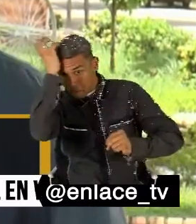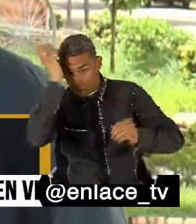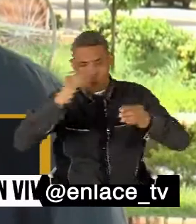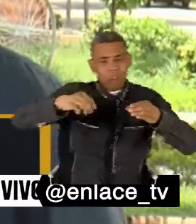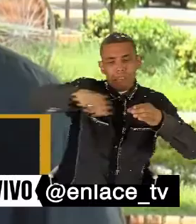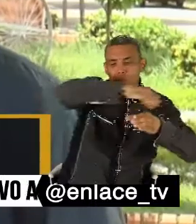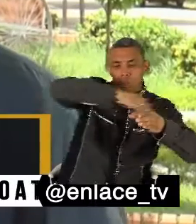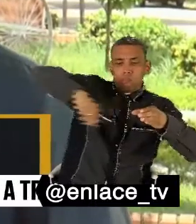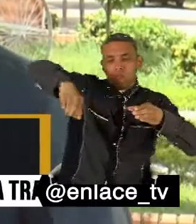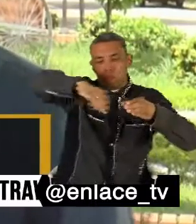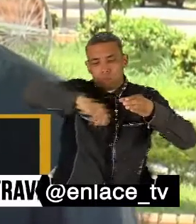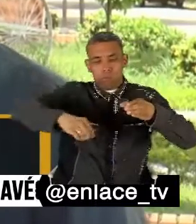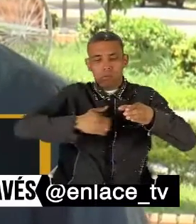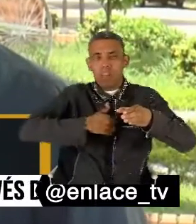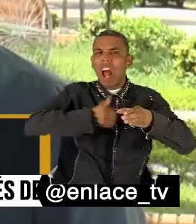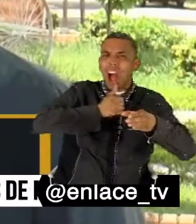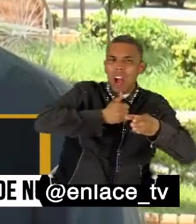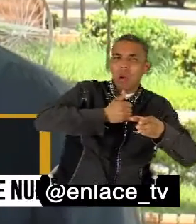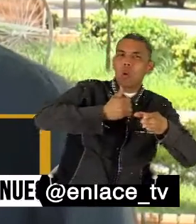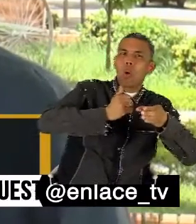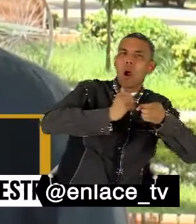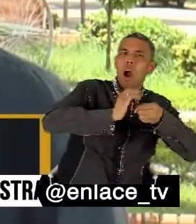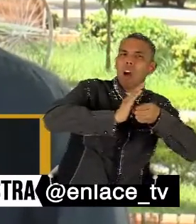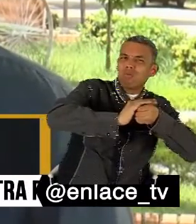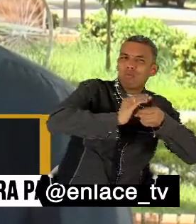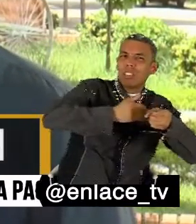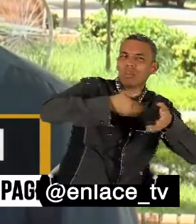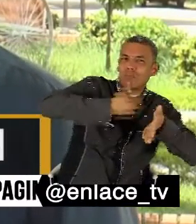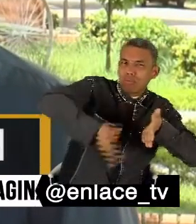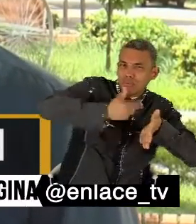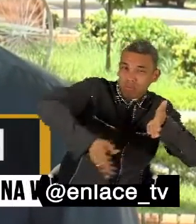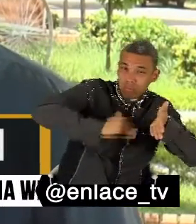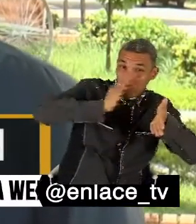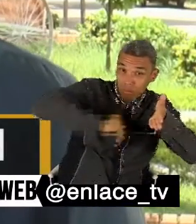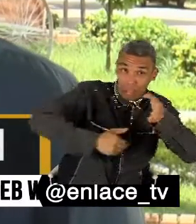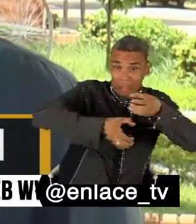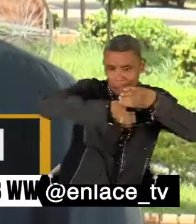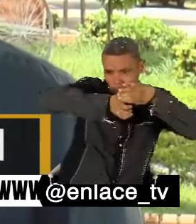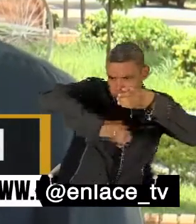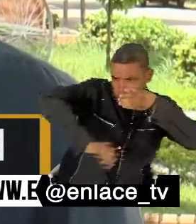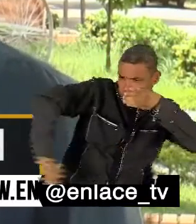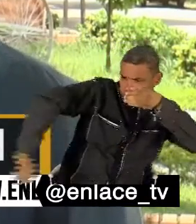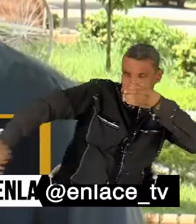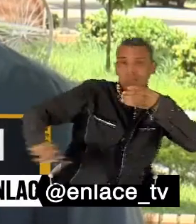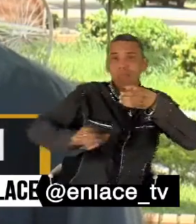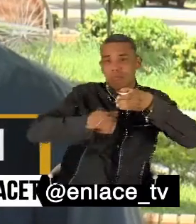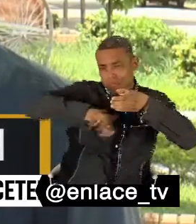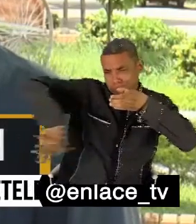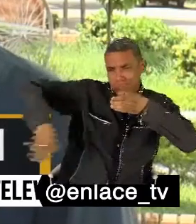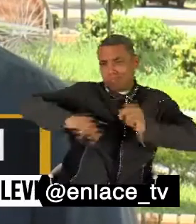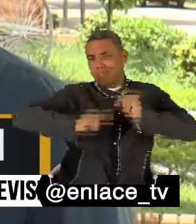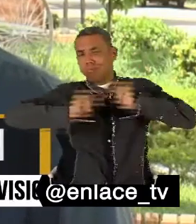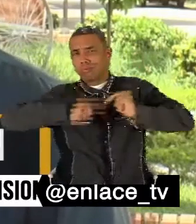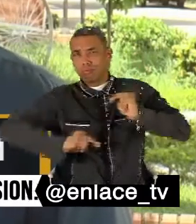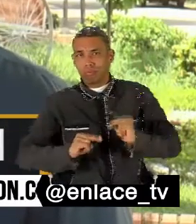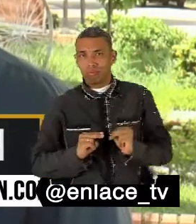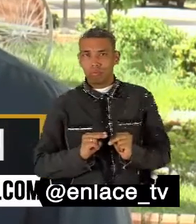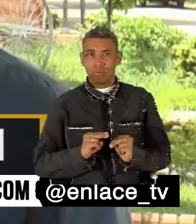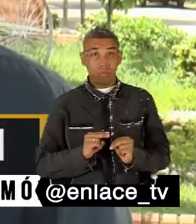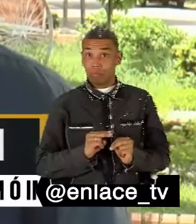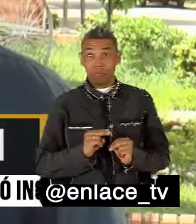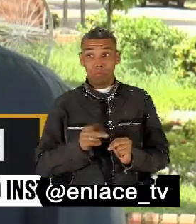parte de la Agencia Nacional de Infraestructura con fecha 24 de mayo, donde manifiesta que a la fecha no hay permisos para la terminación del Bosculver barrio Belén,